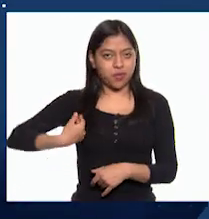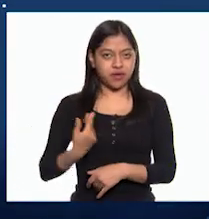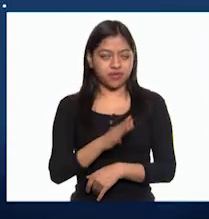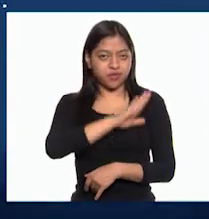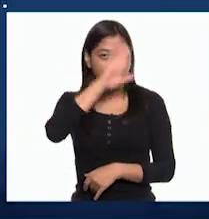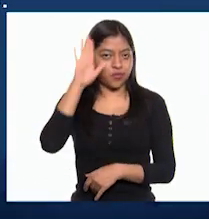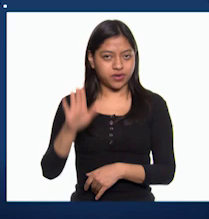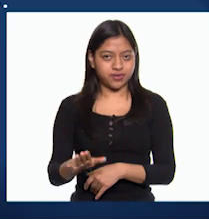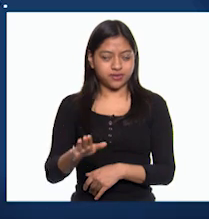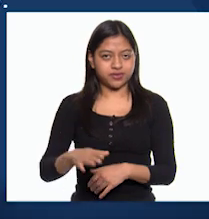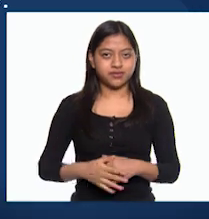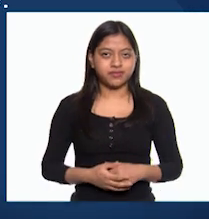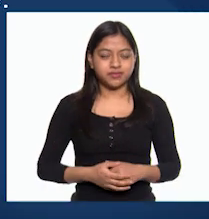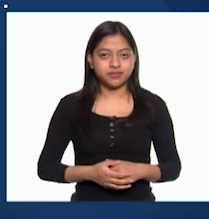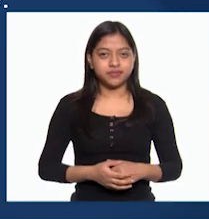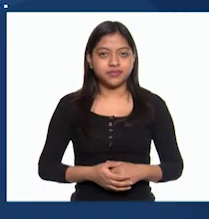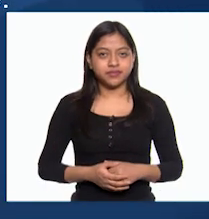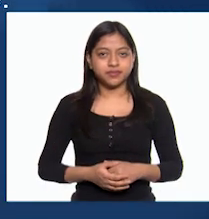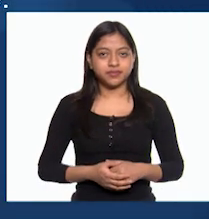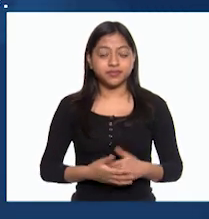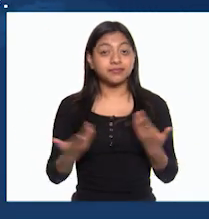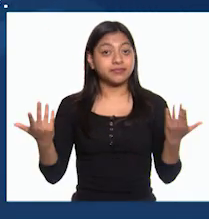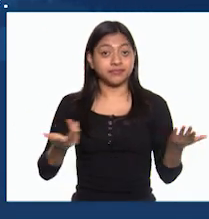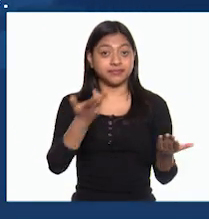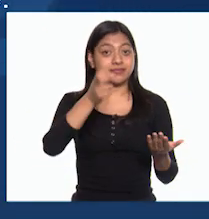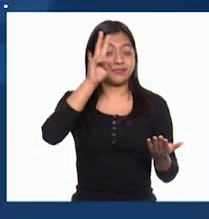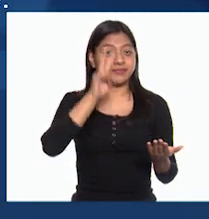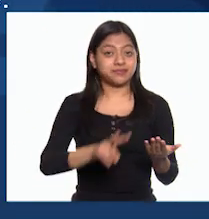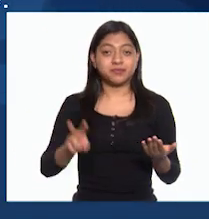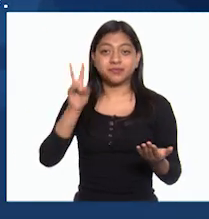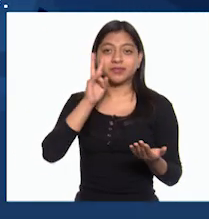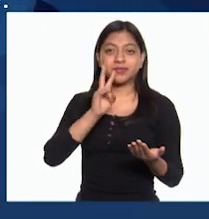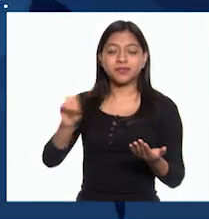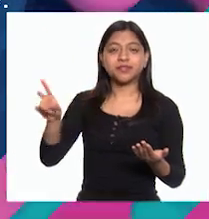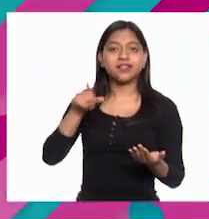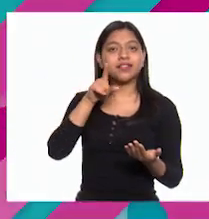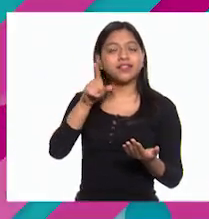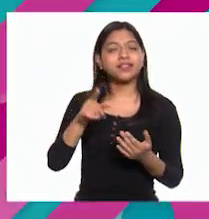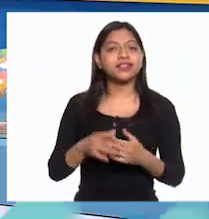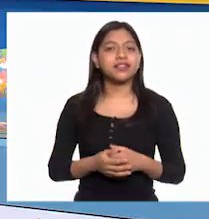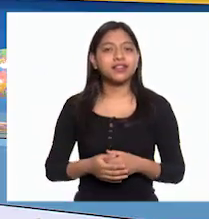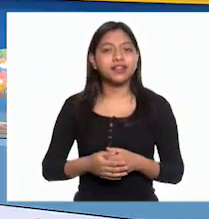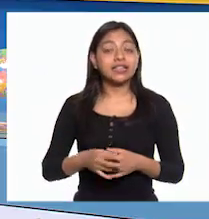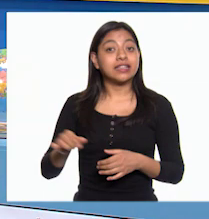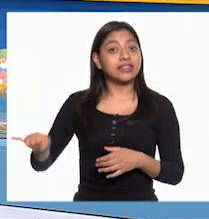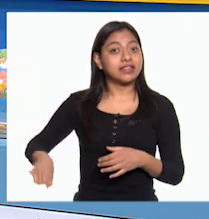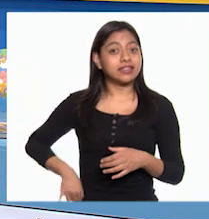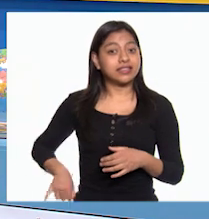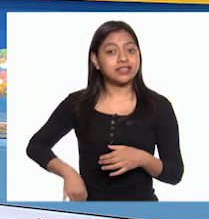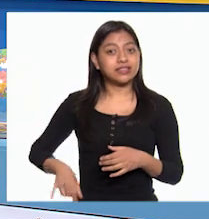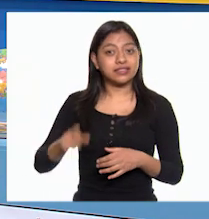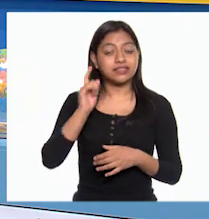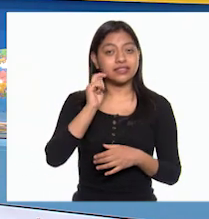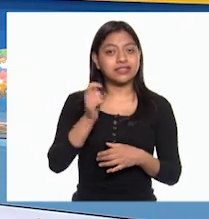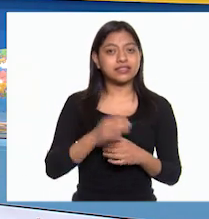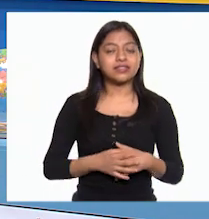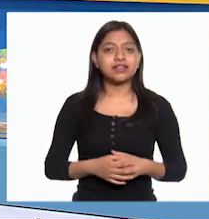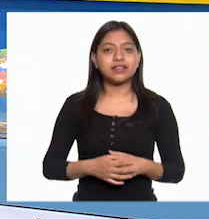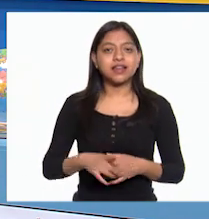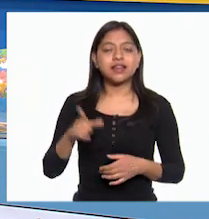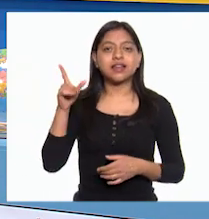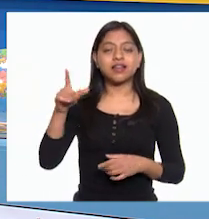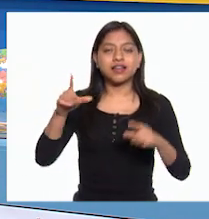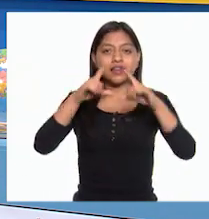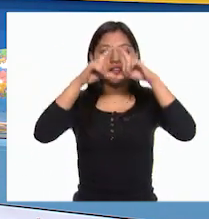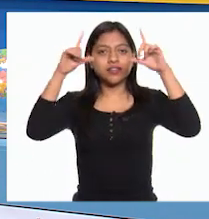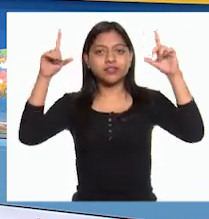muerte. Sí, María. Es muy atractivo el efecto que mencionas, el cual se incrementa gracias al tono